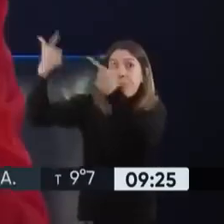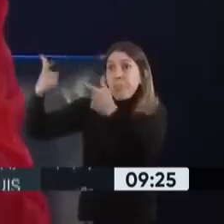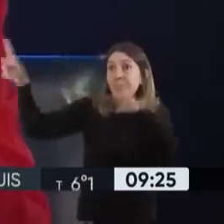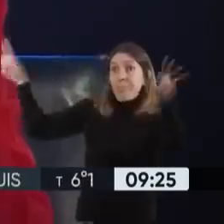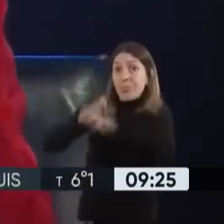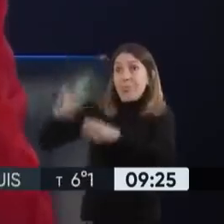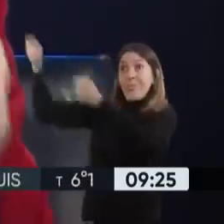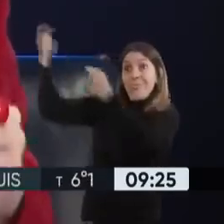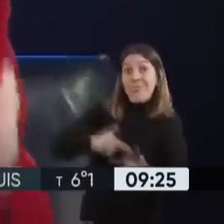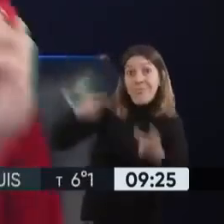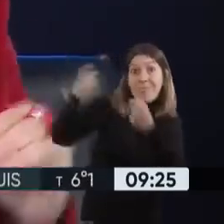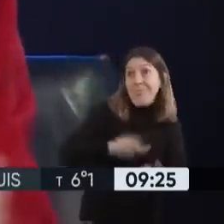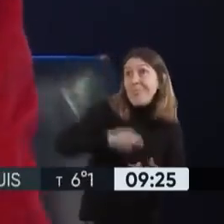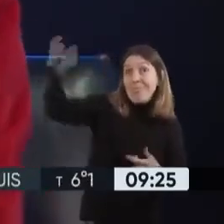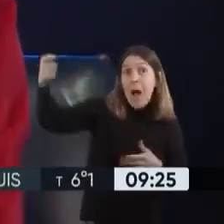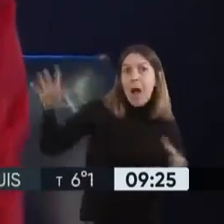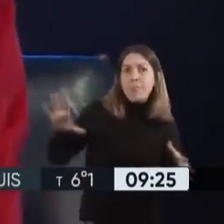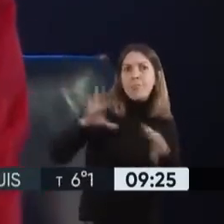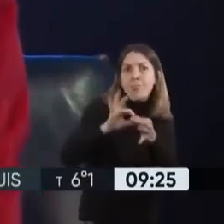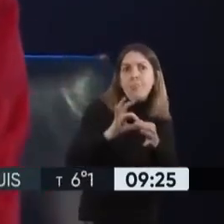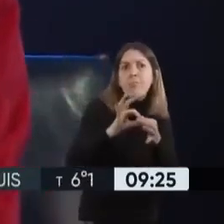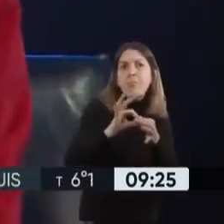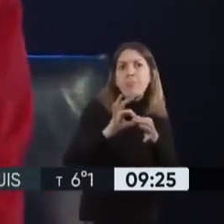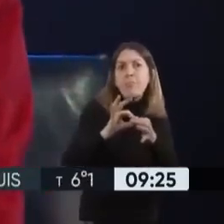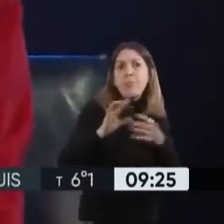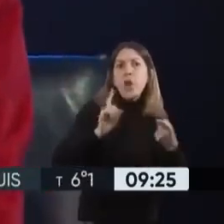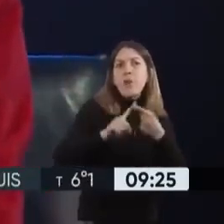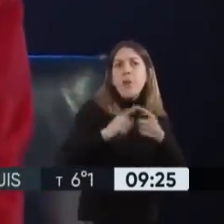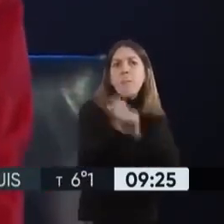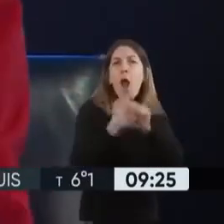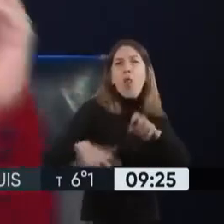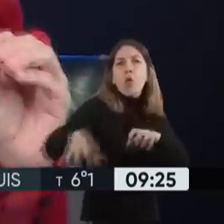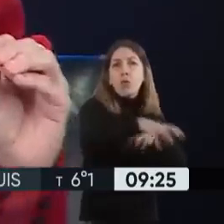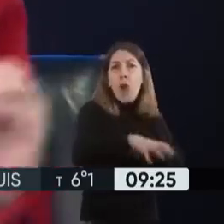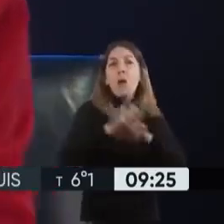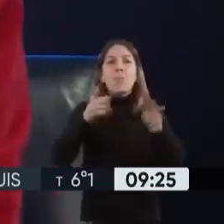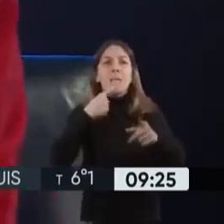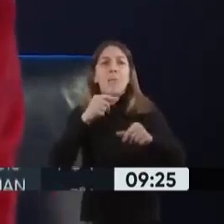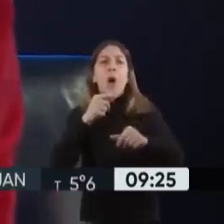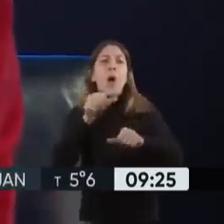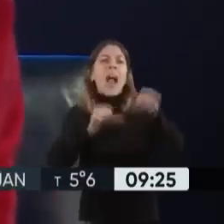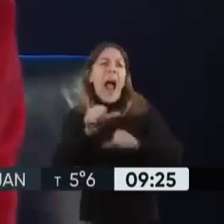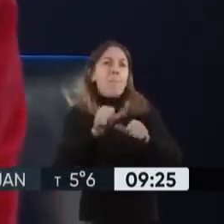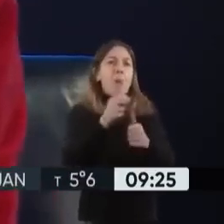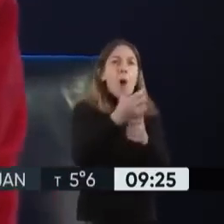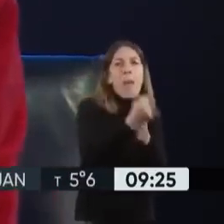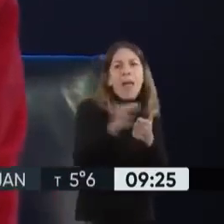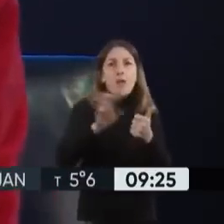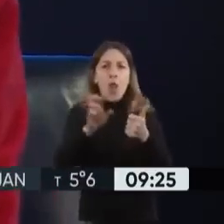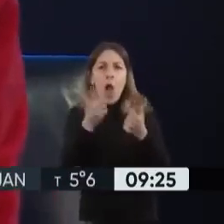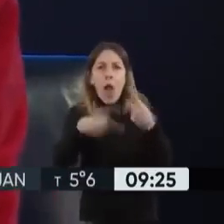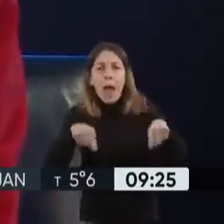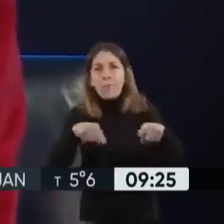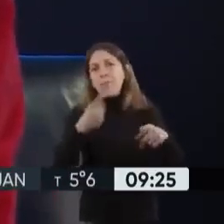estén vinculados con nuestro sector productivo como decía antes el tipo de cambio multilateral es un tipo de cambio con el cual nosotros